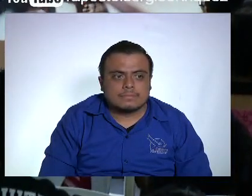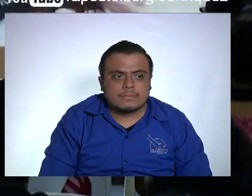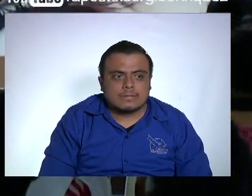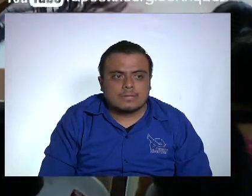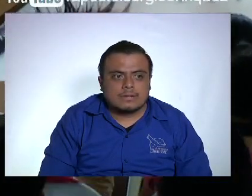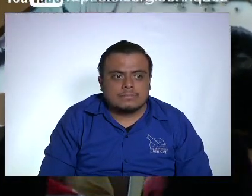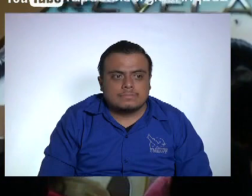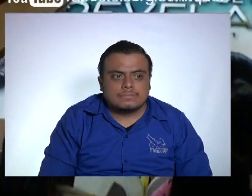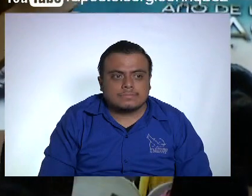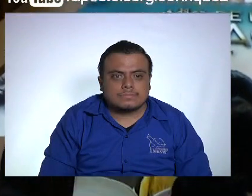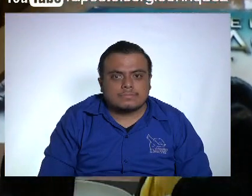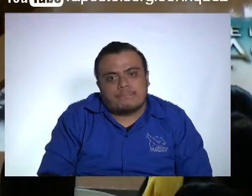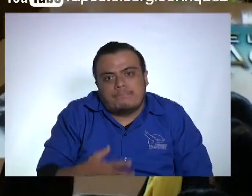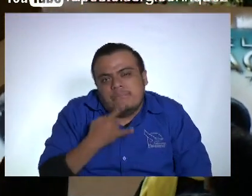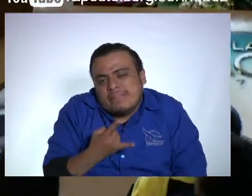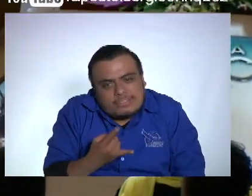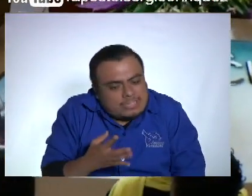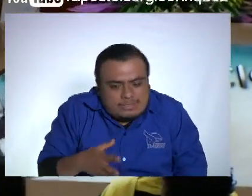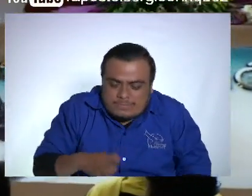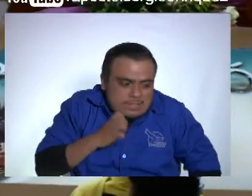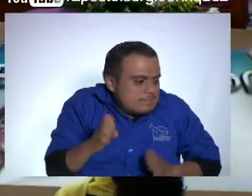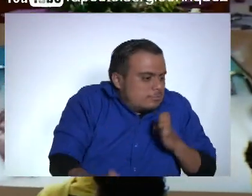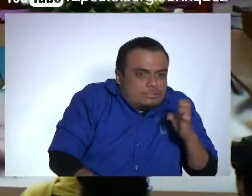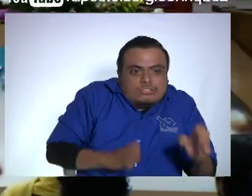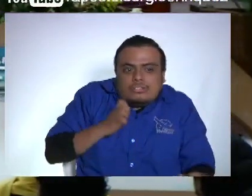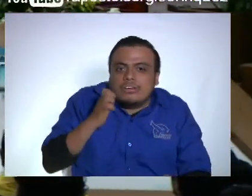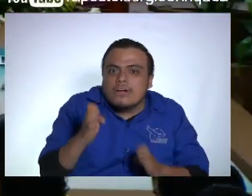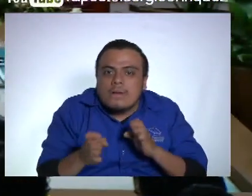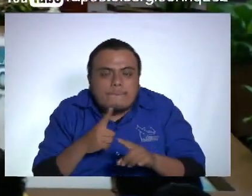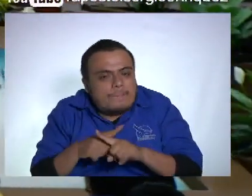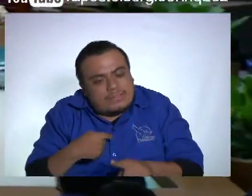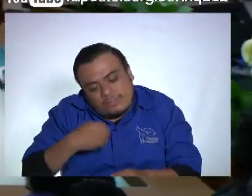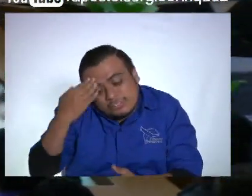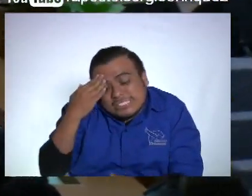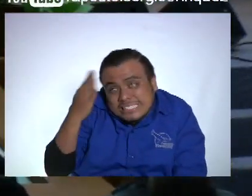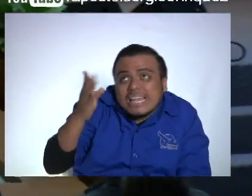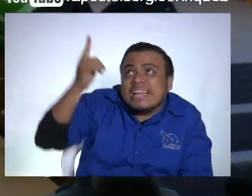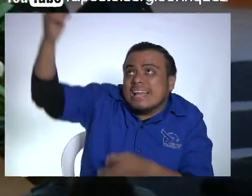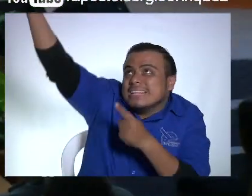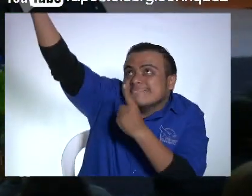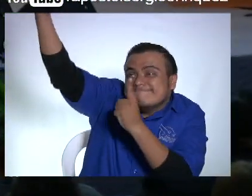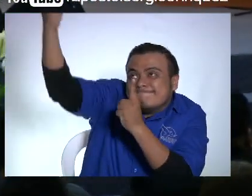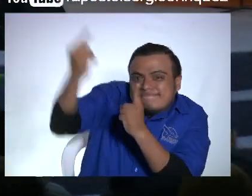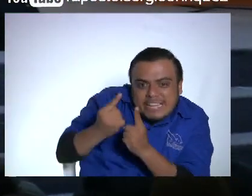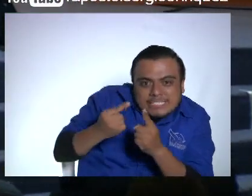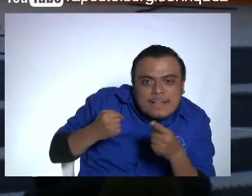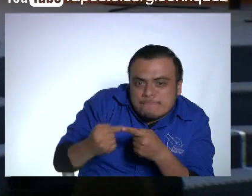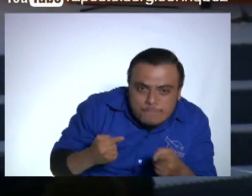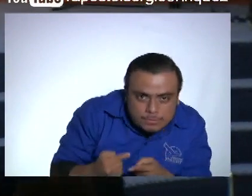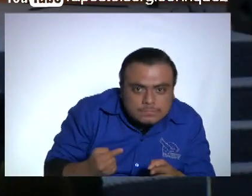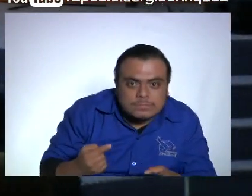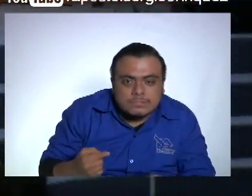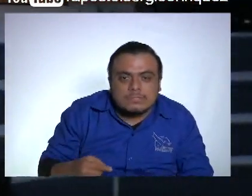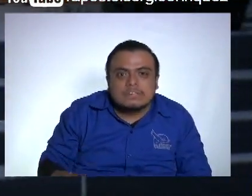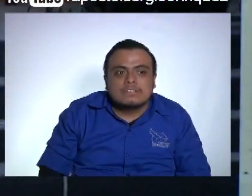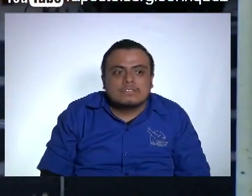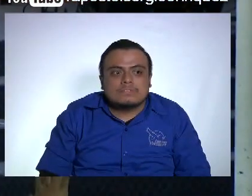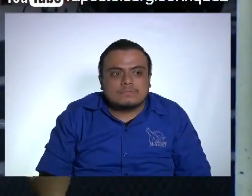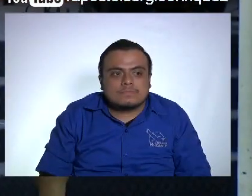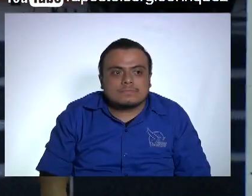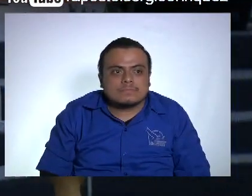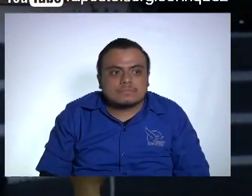Perdóneme que me emociono, hermano, porque yo sé que está pronta su venida, que está pronto Él en